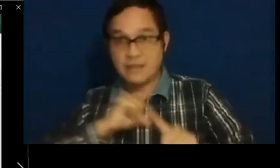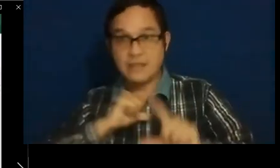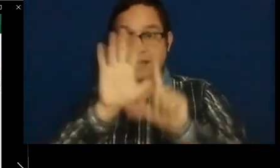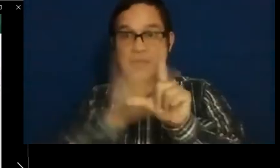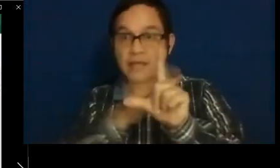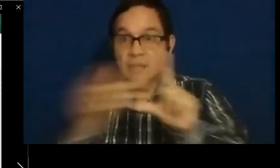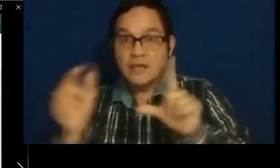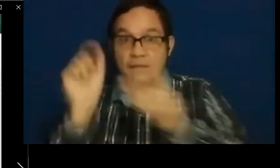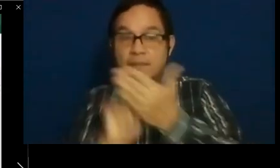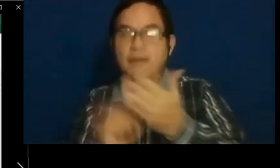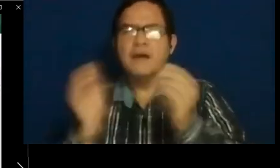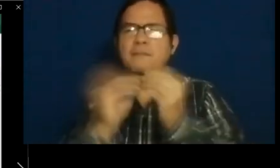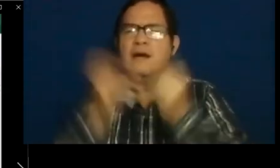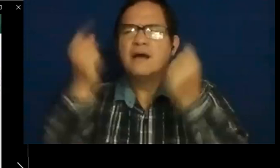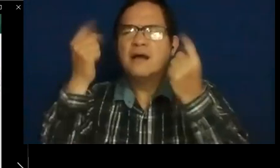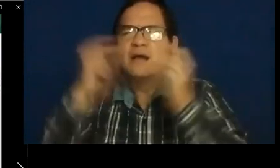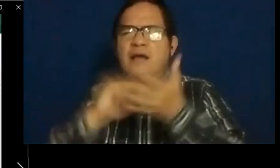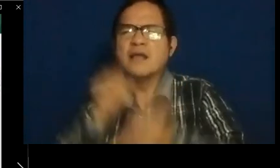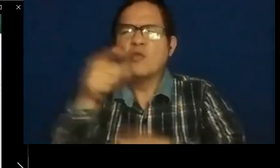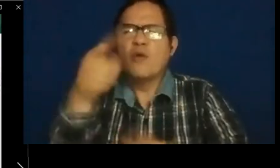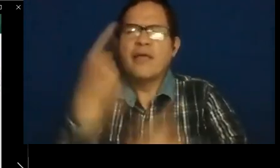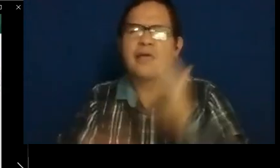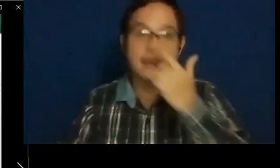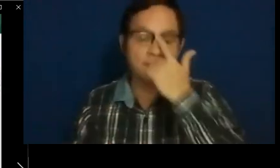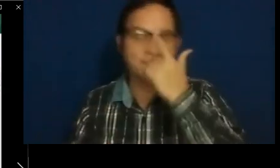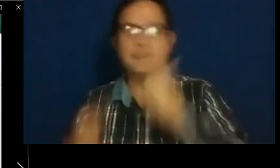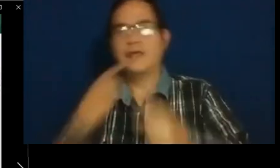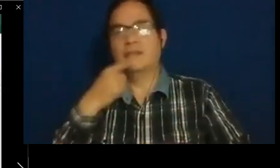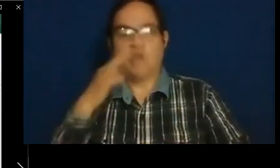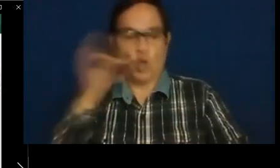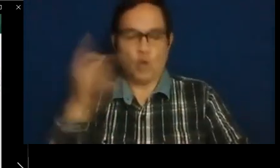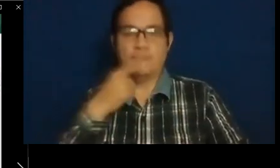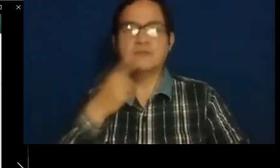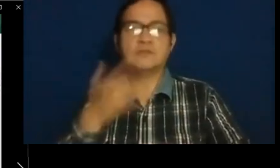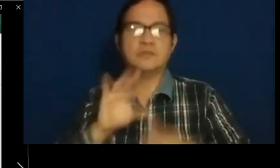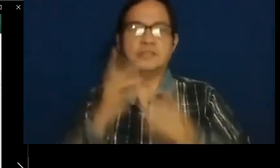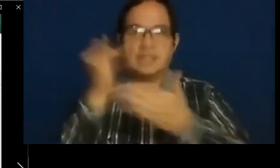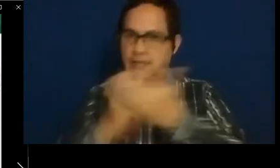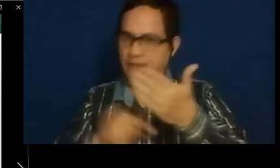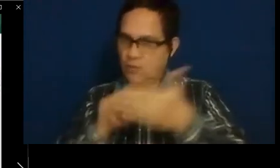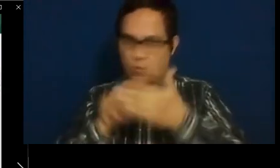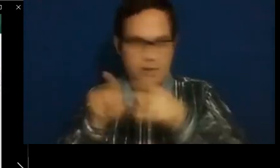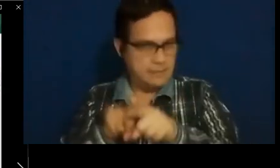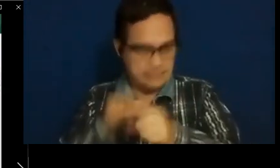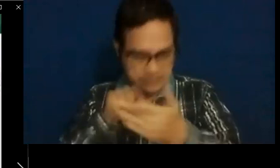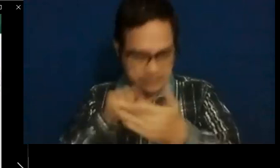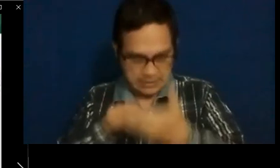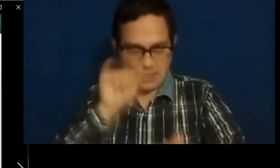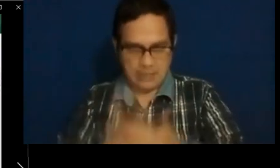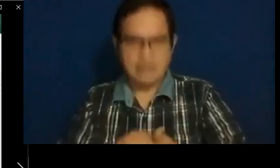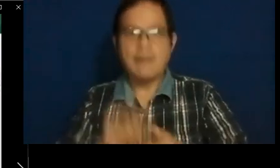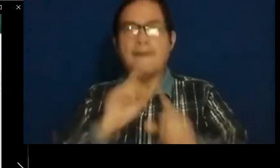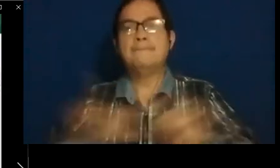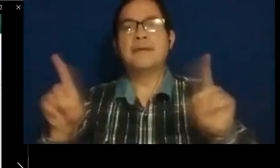al respecto? Bueno, yo hice la tablita, ¿cierto? Como pedí ahí, pero entonces, por ejemplo, en